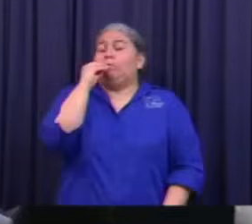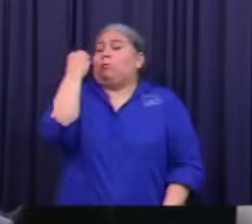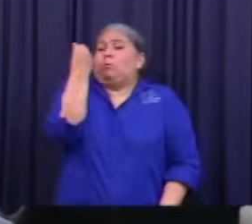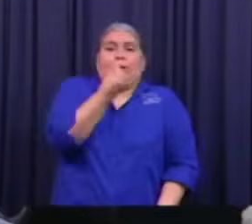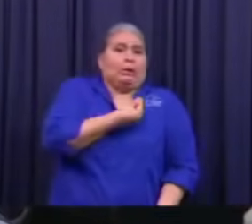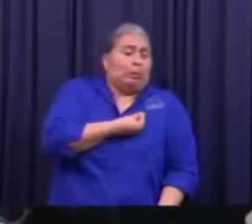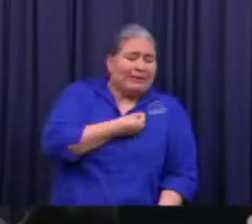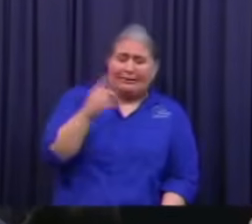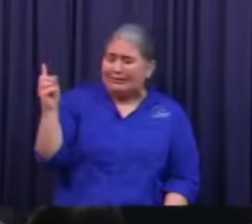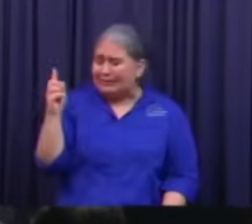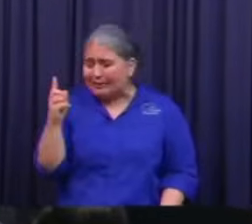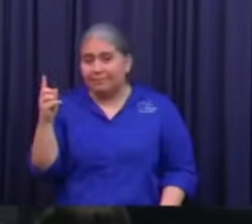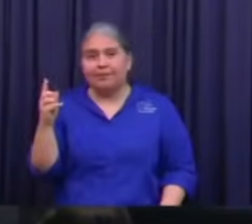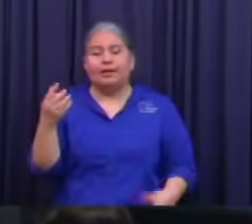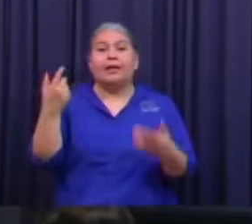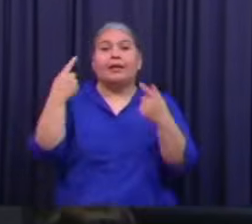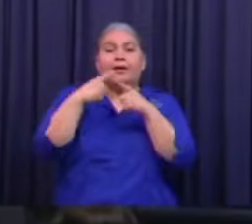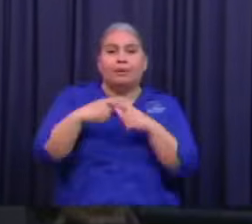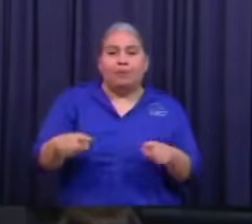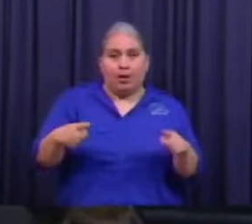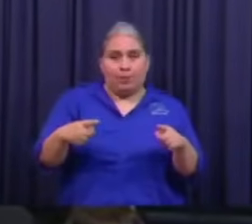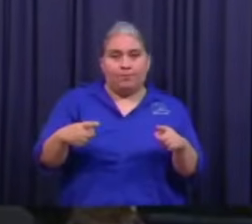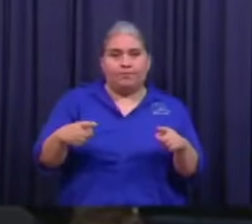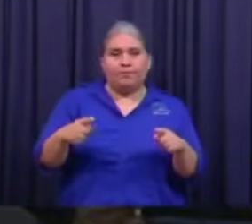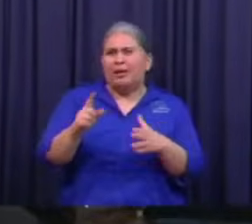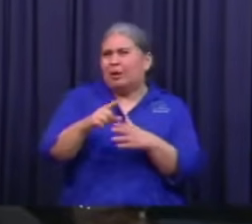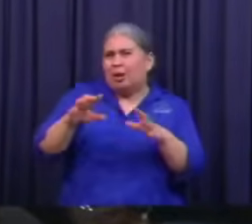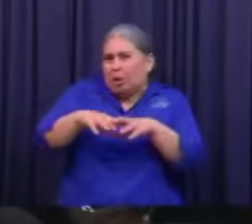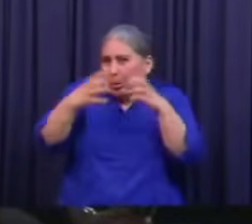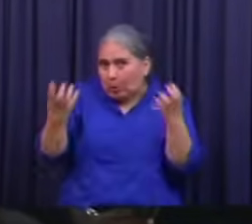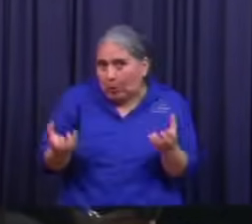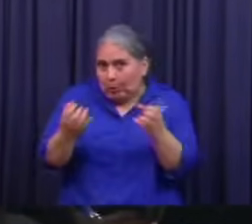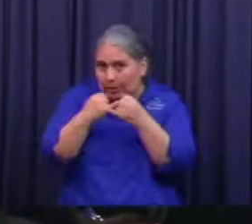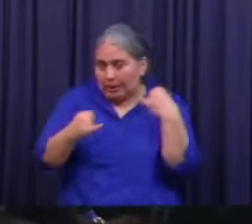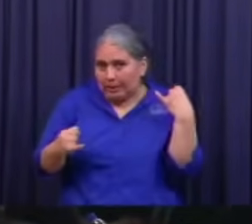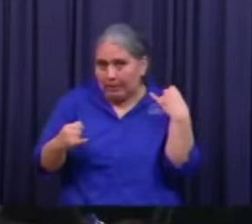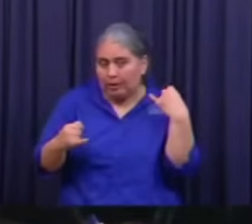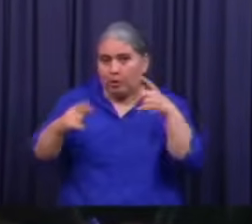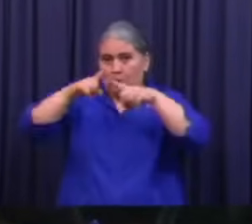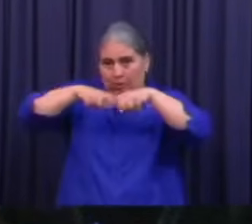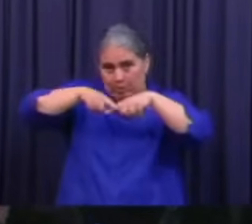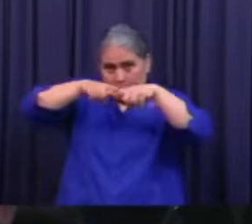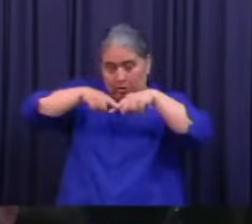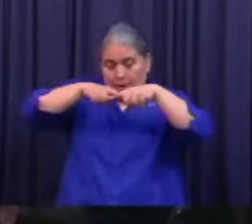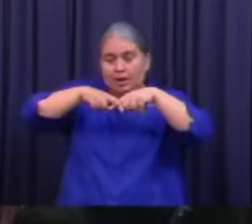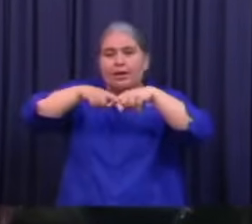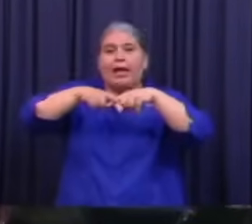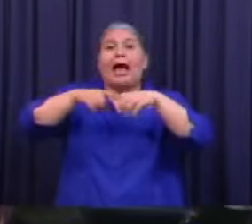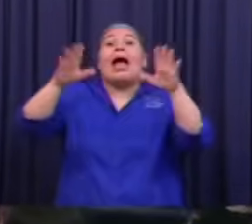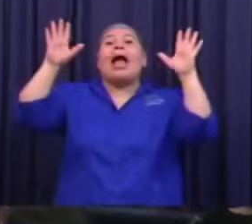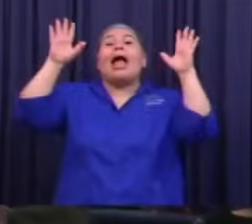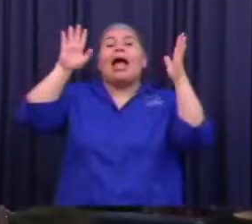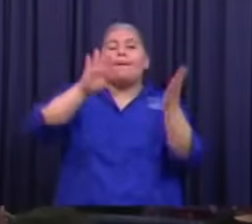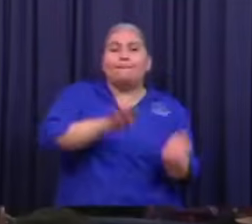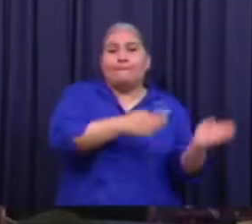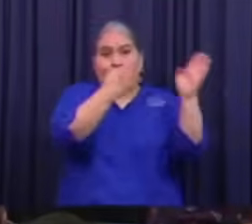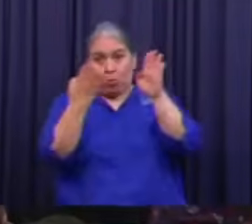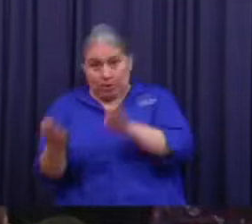agua y la gracia de Dios me alcanzó y cuando salí del agua